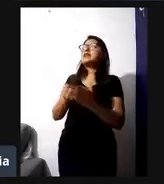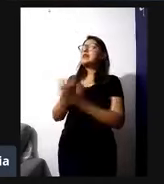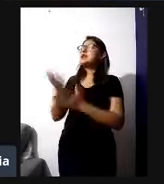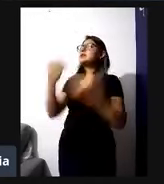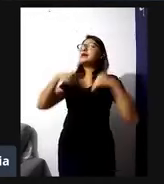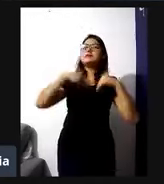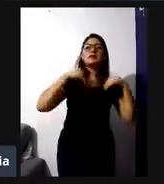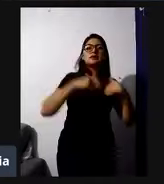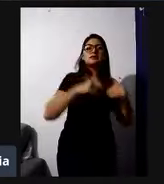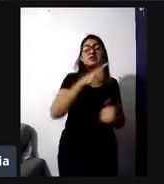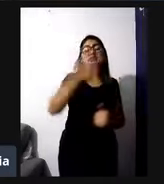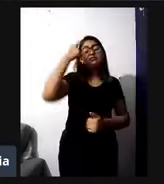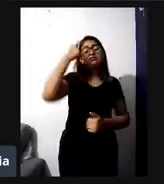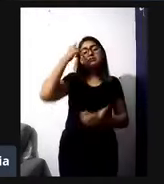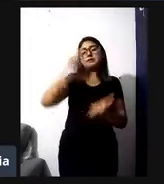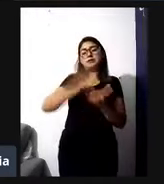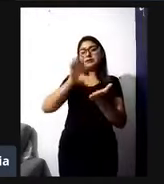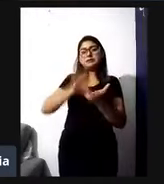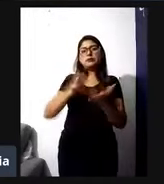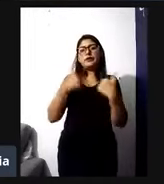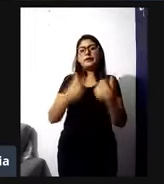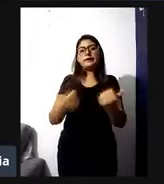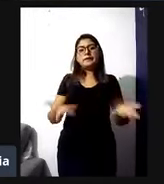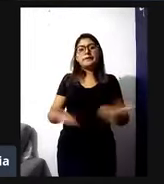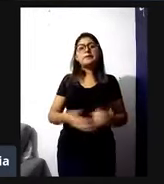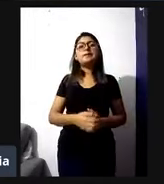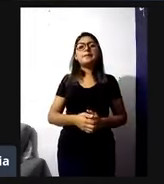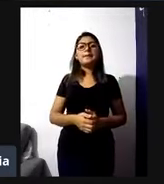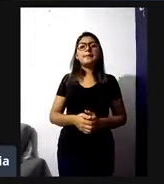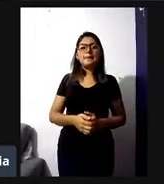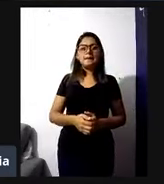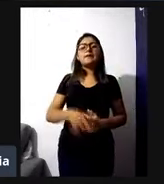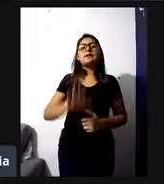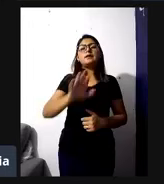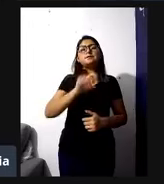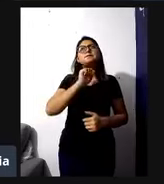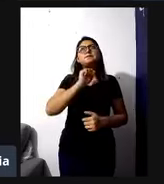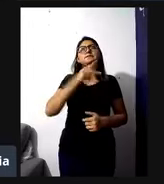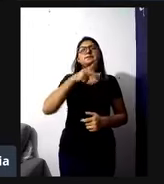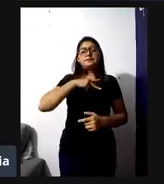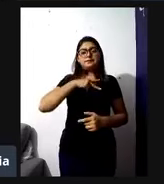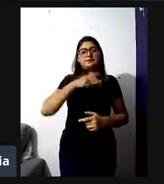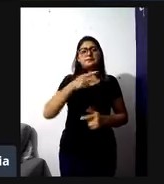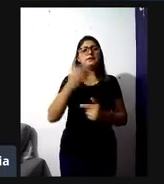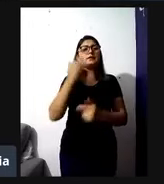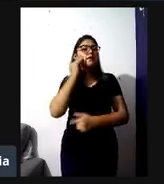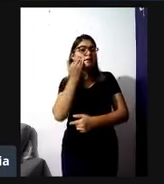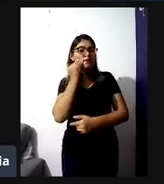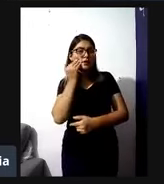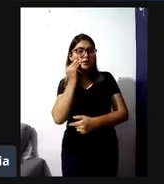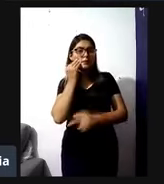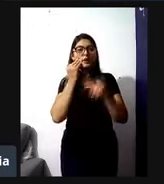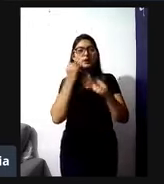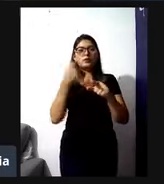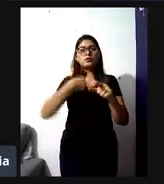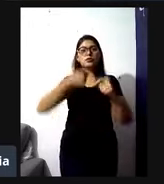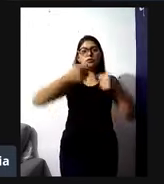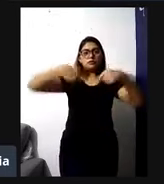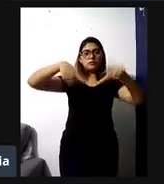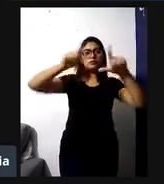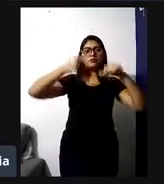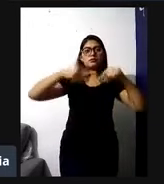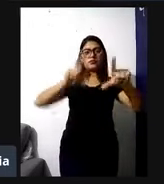años. Bueno, en mi página de Facebook compartí por ahí unos pictogramas